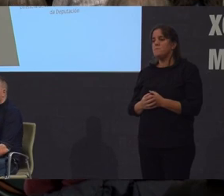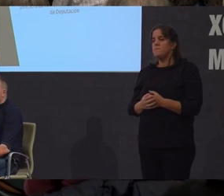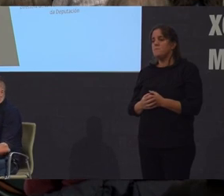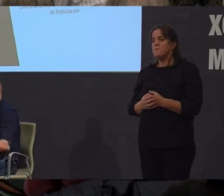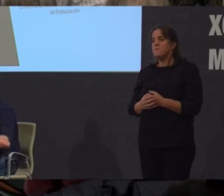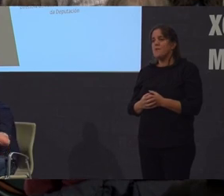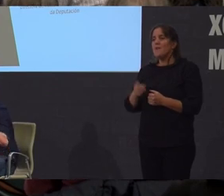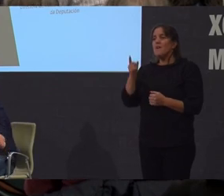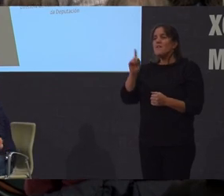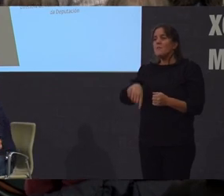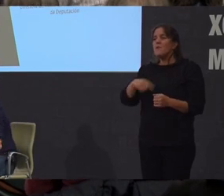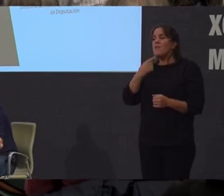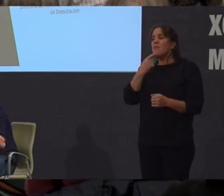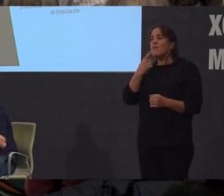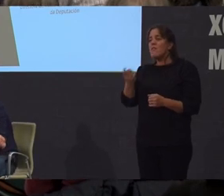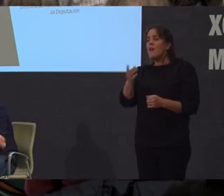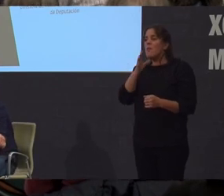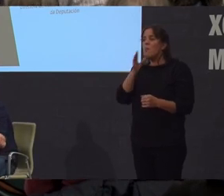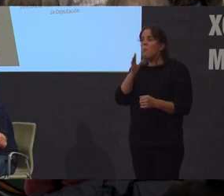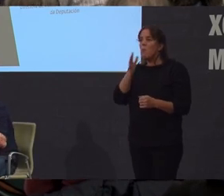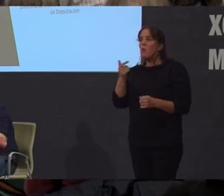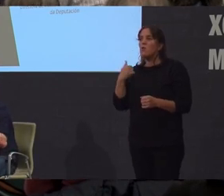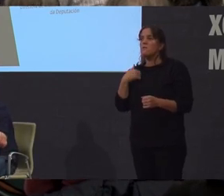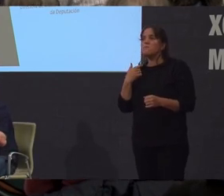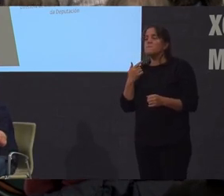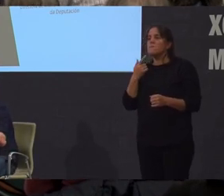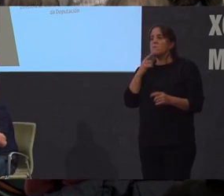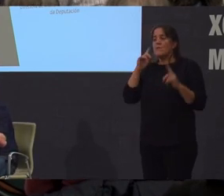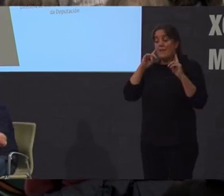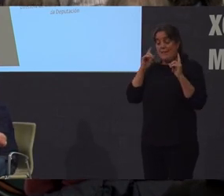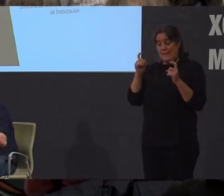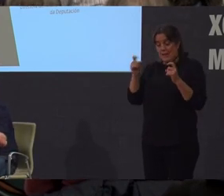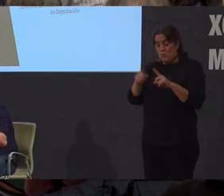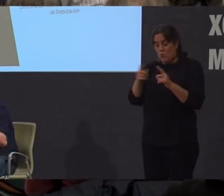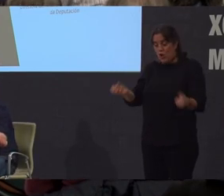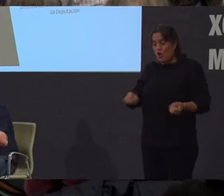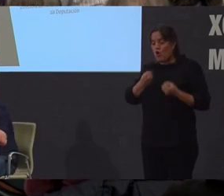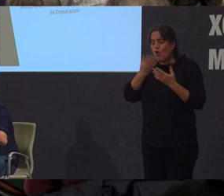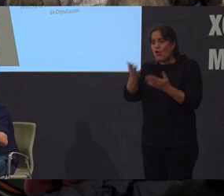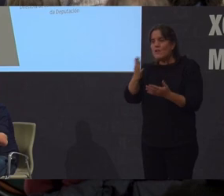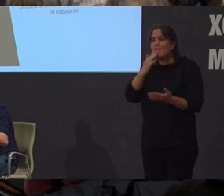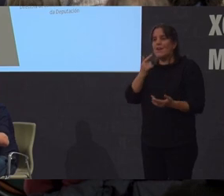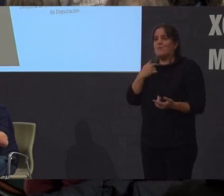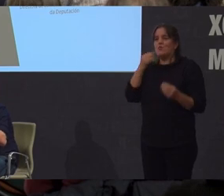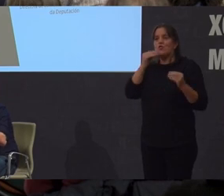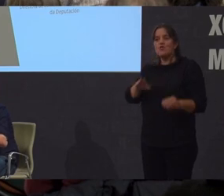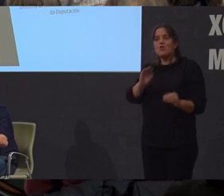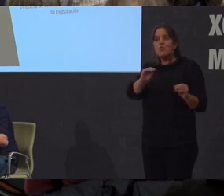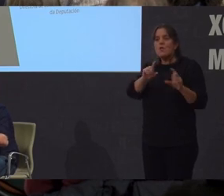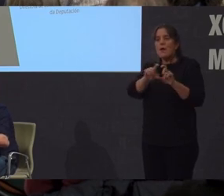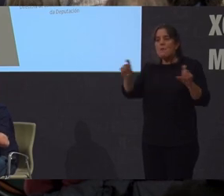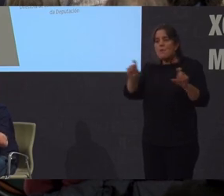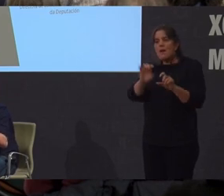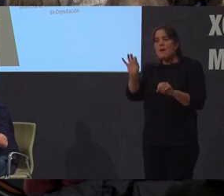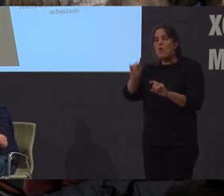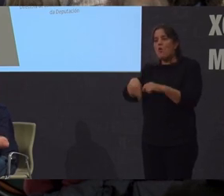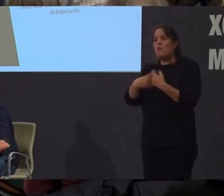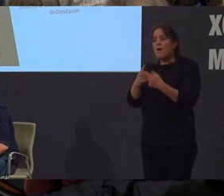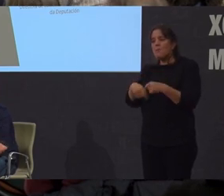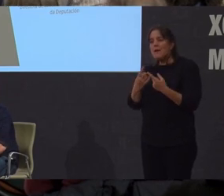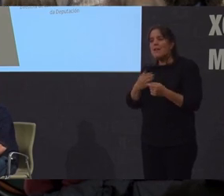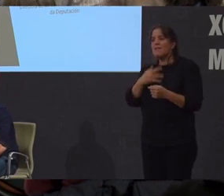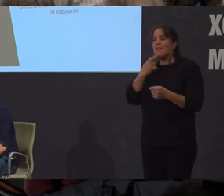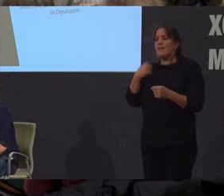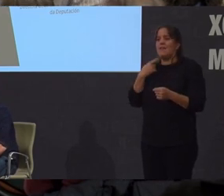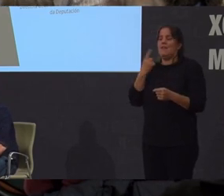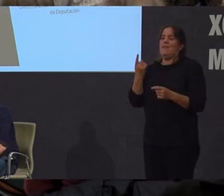Es importante, y lo decía, porque cuando se intenta contar la historia de las empresas o de las familias, las grandes